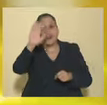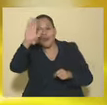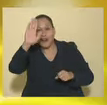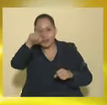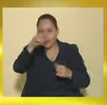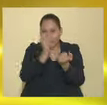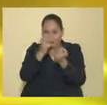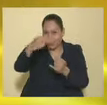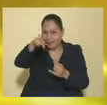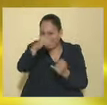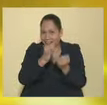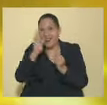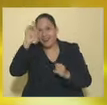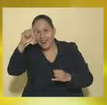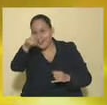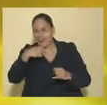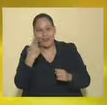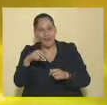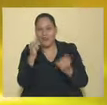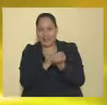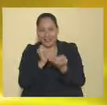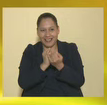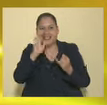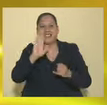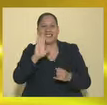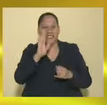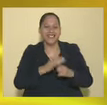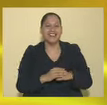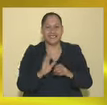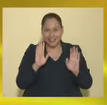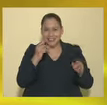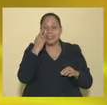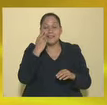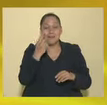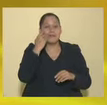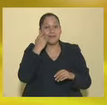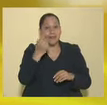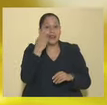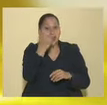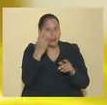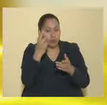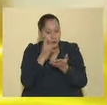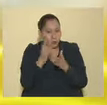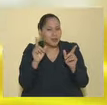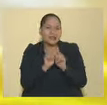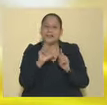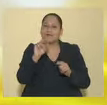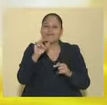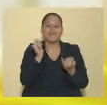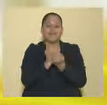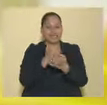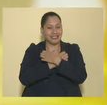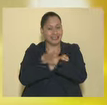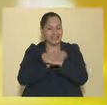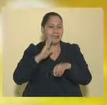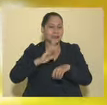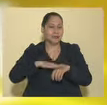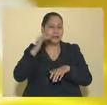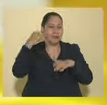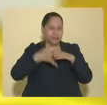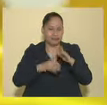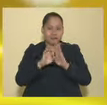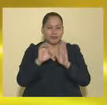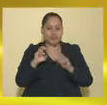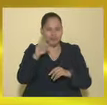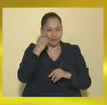¿Qué nos tocayos? Hola. Entonces, fíjate, pero ahora ve lo fuerte. No nada más es eso. La educación va más allá, porque si observan